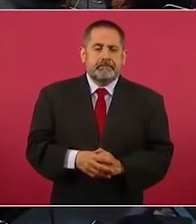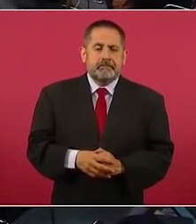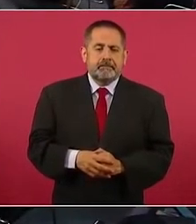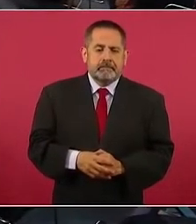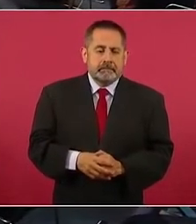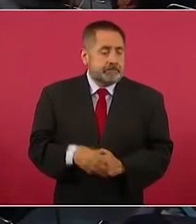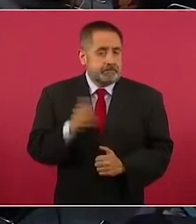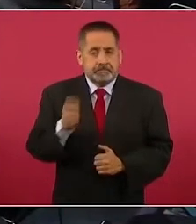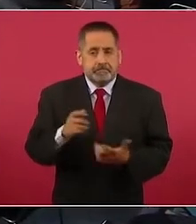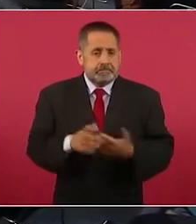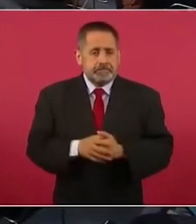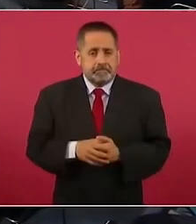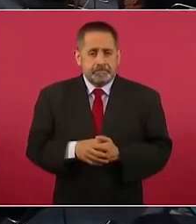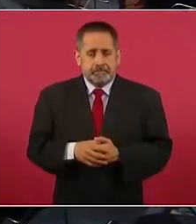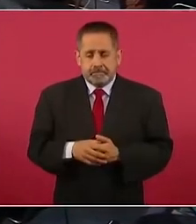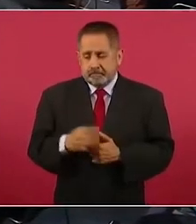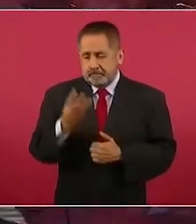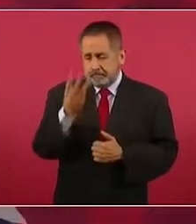Es decir, el